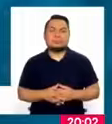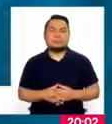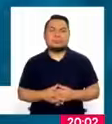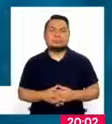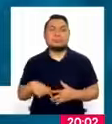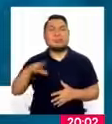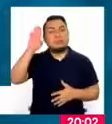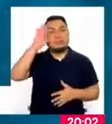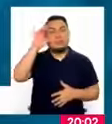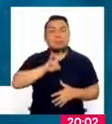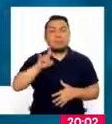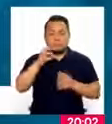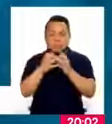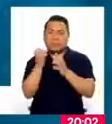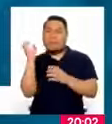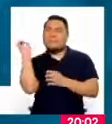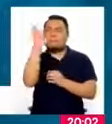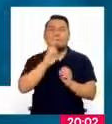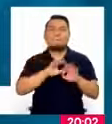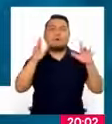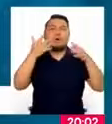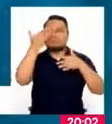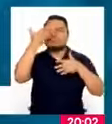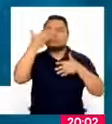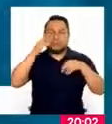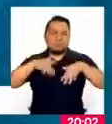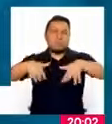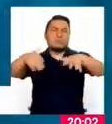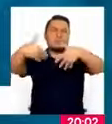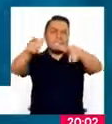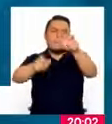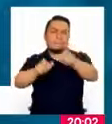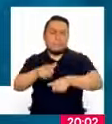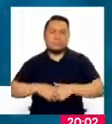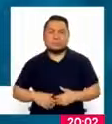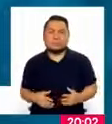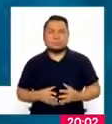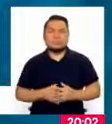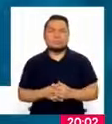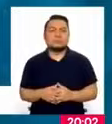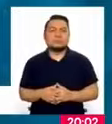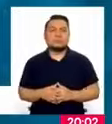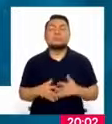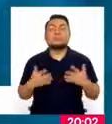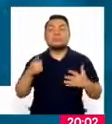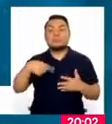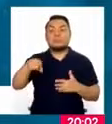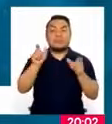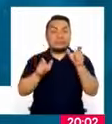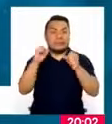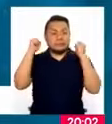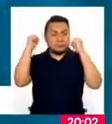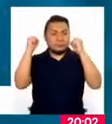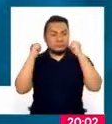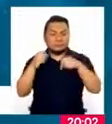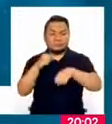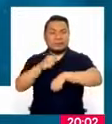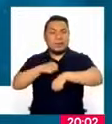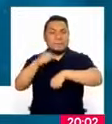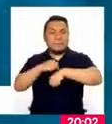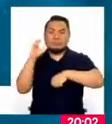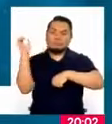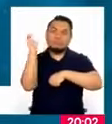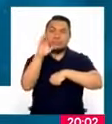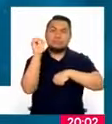La policía utilizó bombas lacrimógenas para dispersar a la turba. Los manifestantes lanzaron piedras y